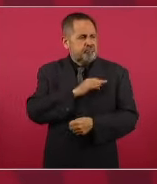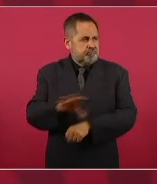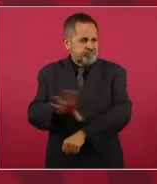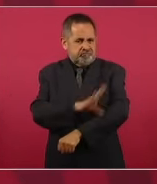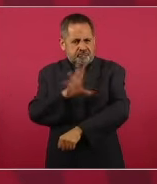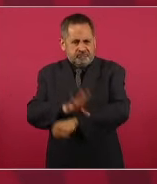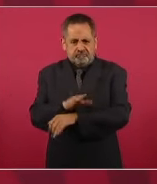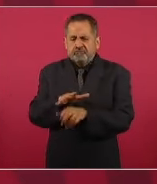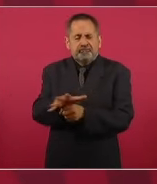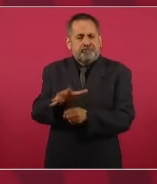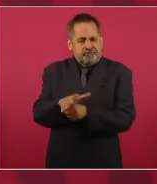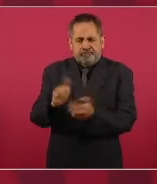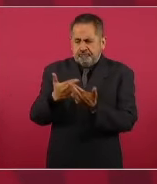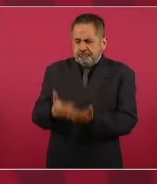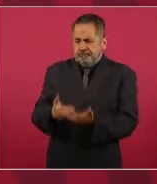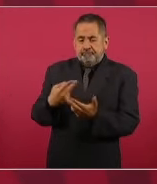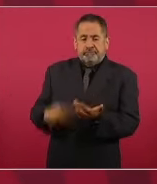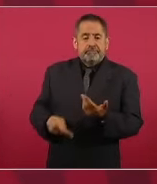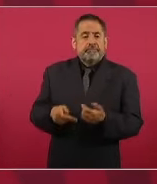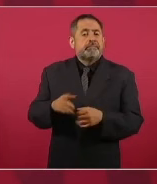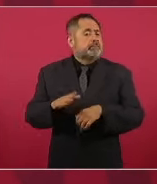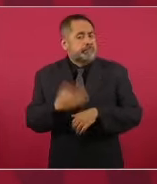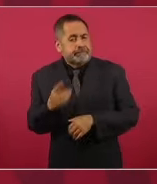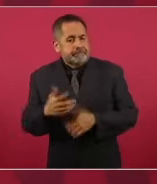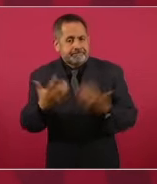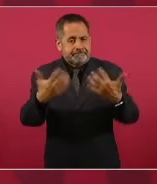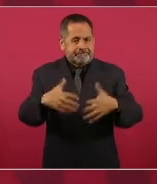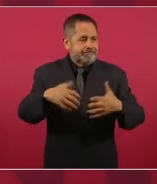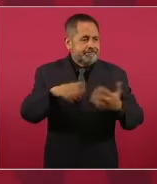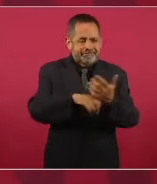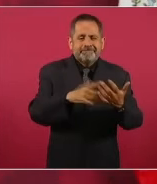¿Por qué? Rehabilitamos a las refinerías.